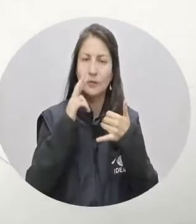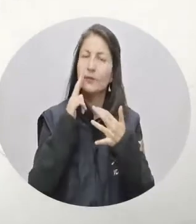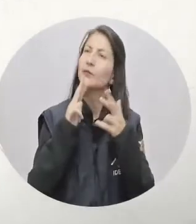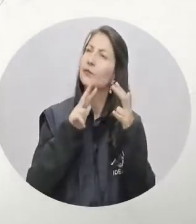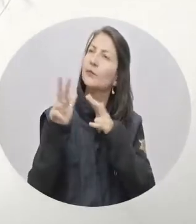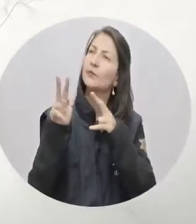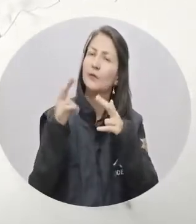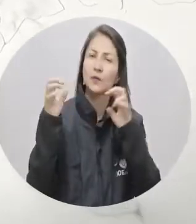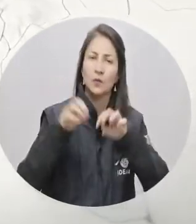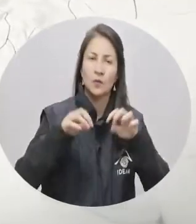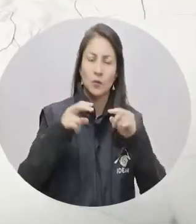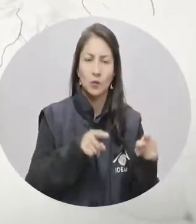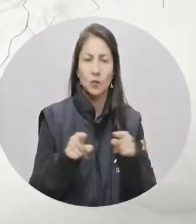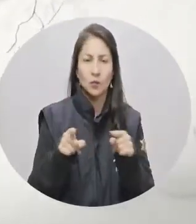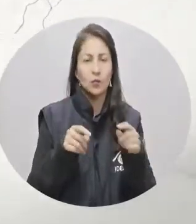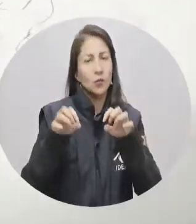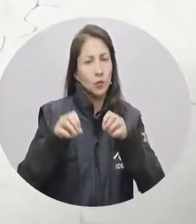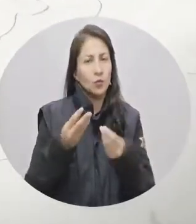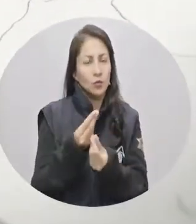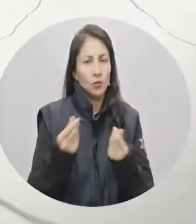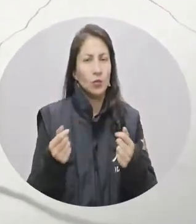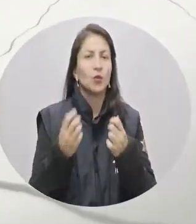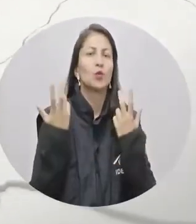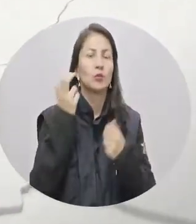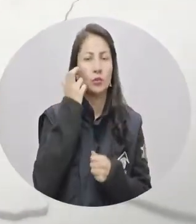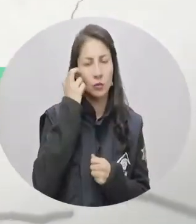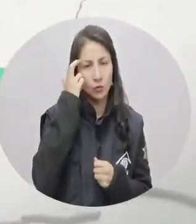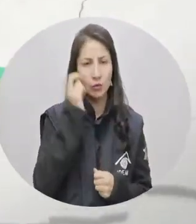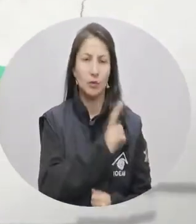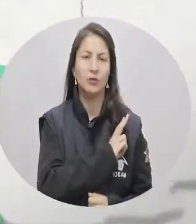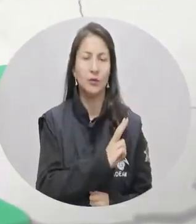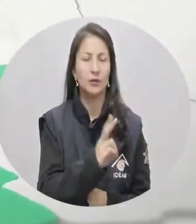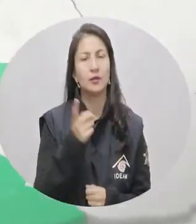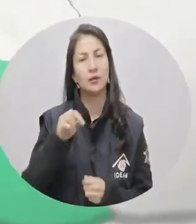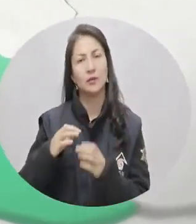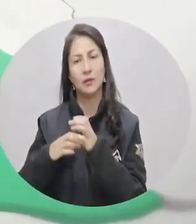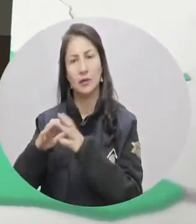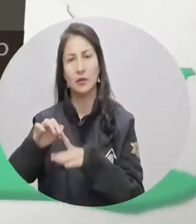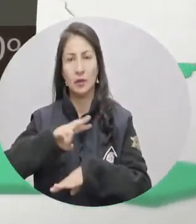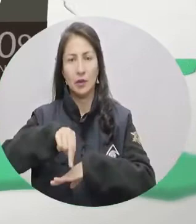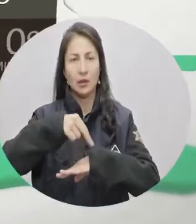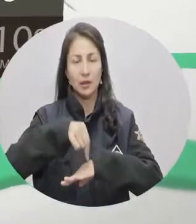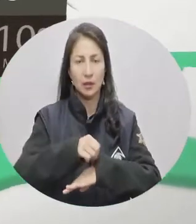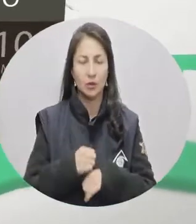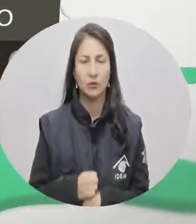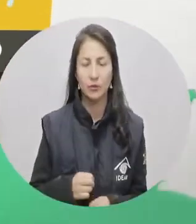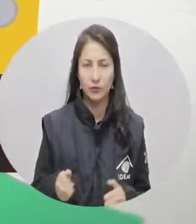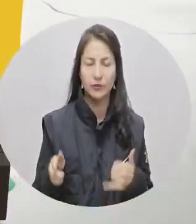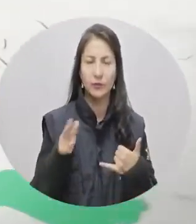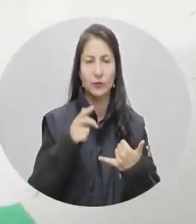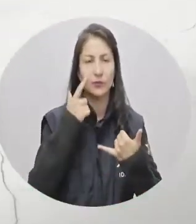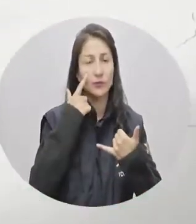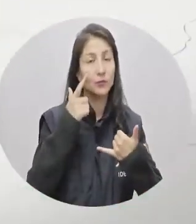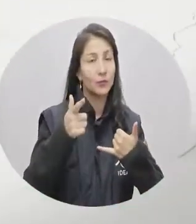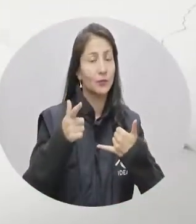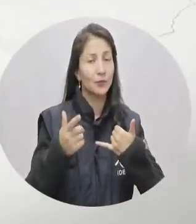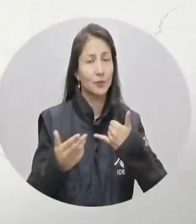En la zona del litoral pacífico habrá lluvias entre ligeras y moderadas en Chocó, Valle del Cauca, Cauca y Nariño.